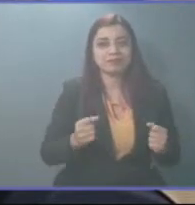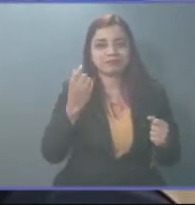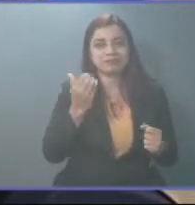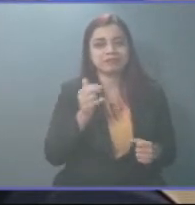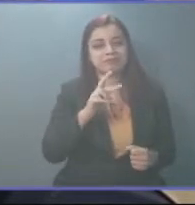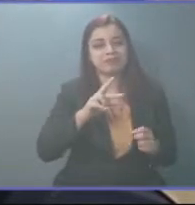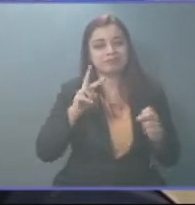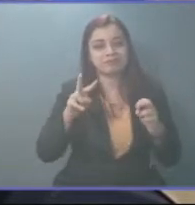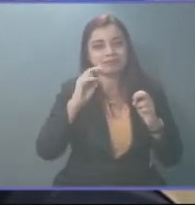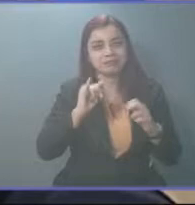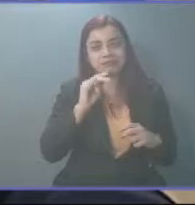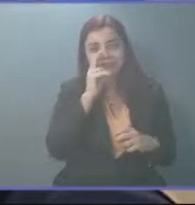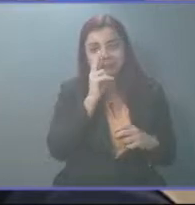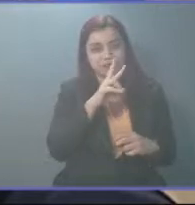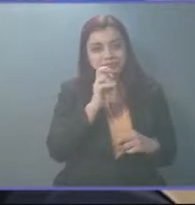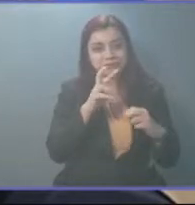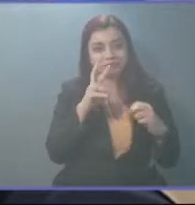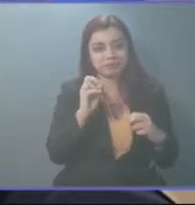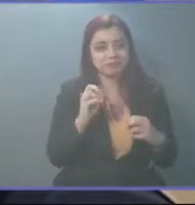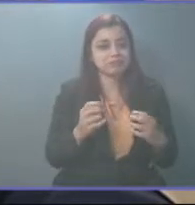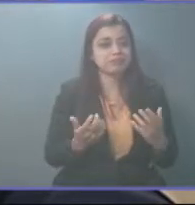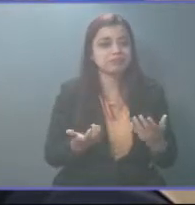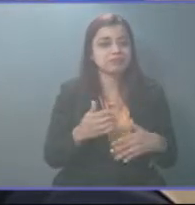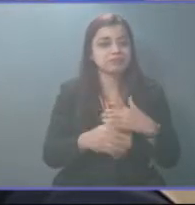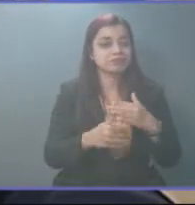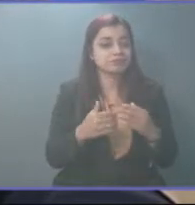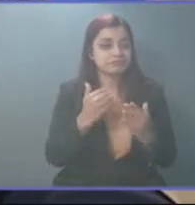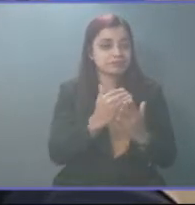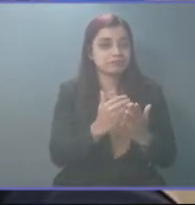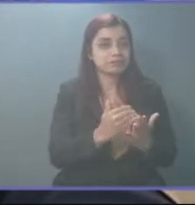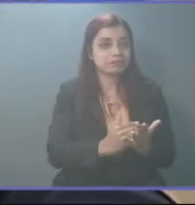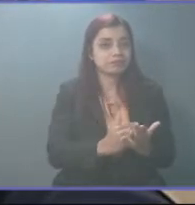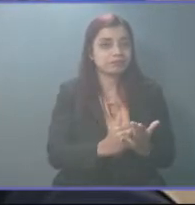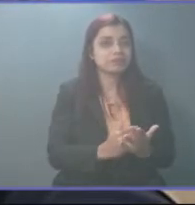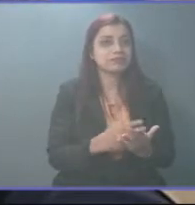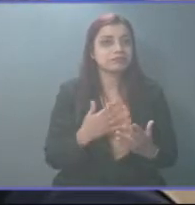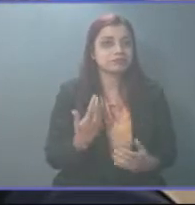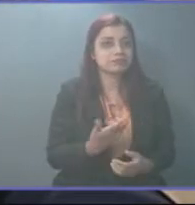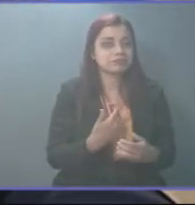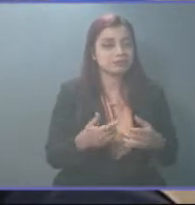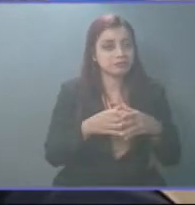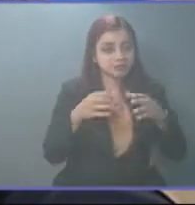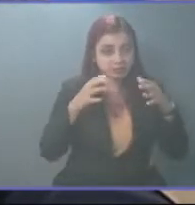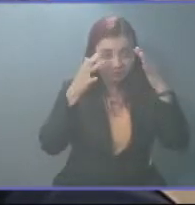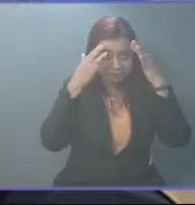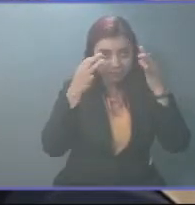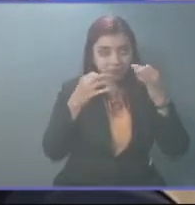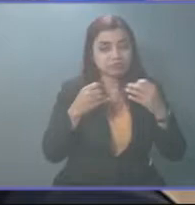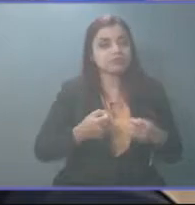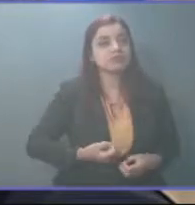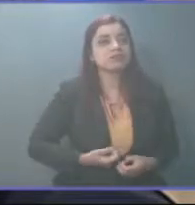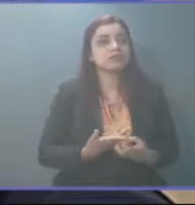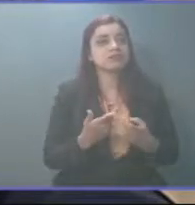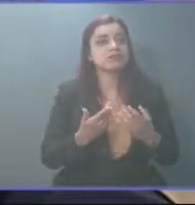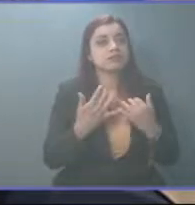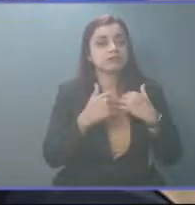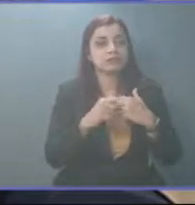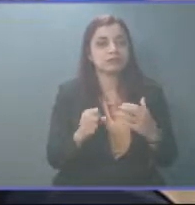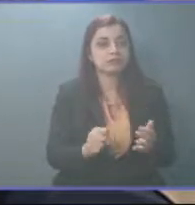22 de junio del año 2020, en los términos antes expresados y detallados. Así, nuestro dictamen lo que se hace del conocimiento